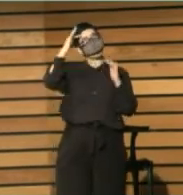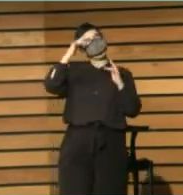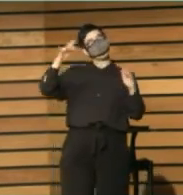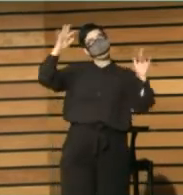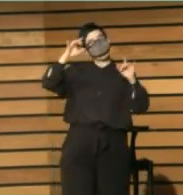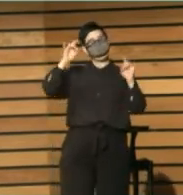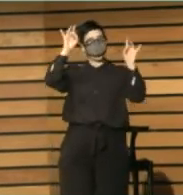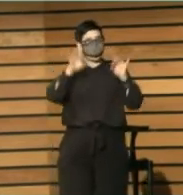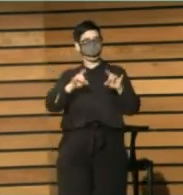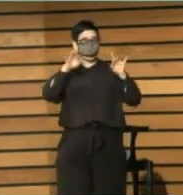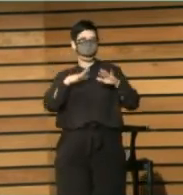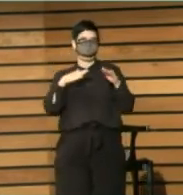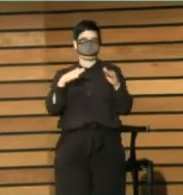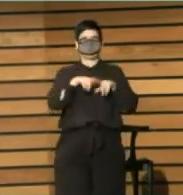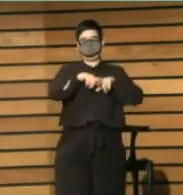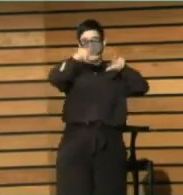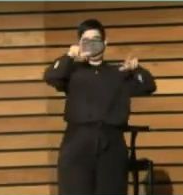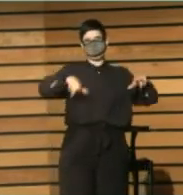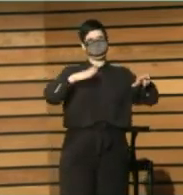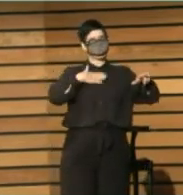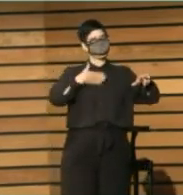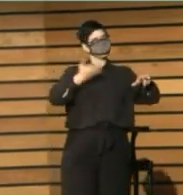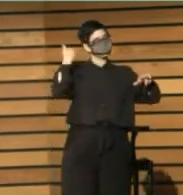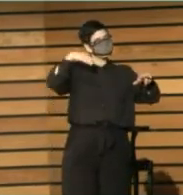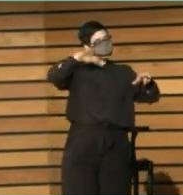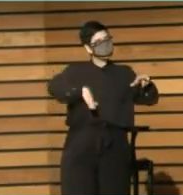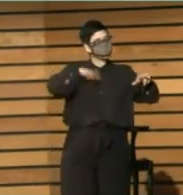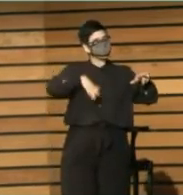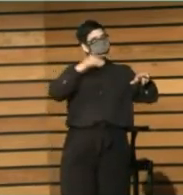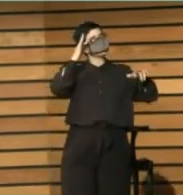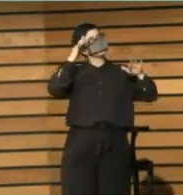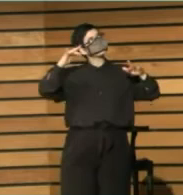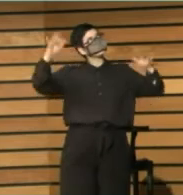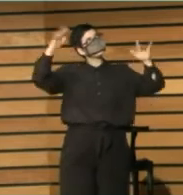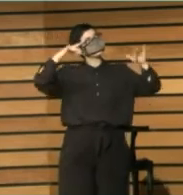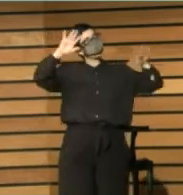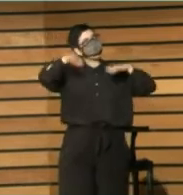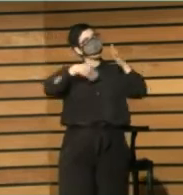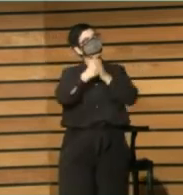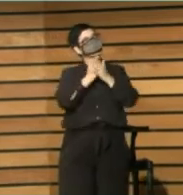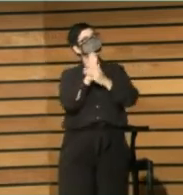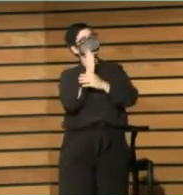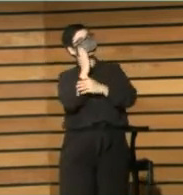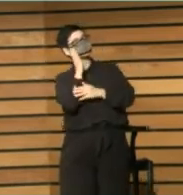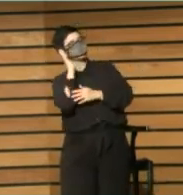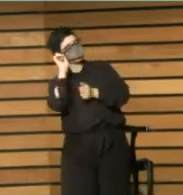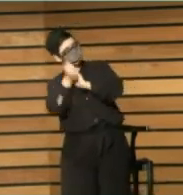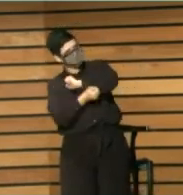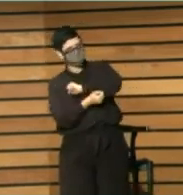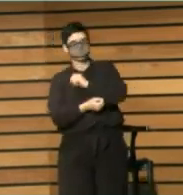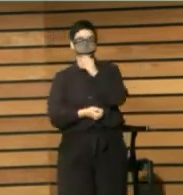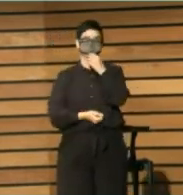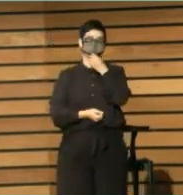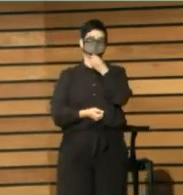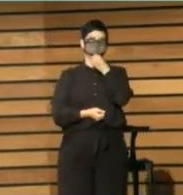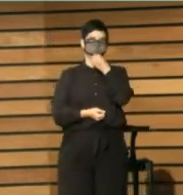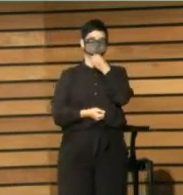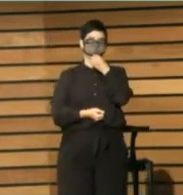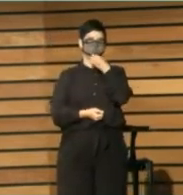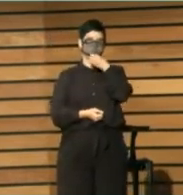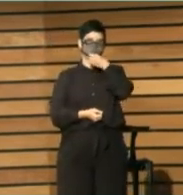habitación fría y húmeda de la infancia. Estaba siempre soñando, como si escribiera en el cielo de la